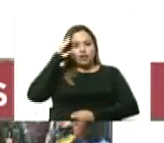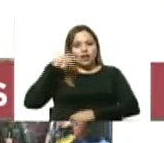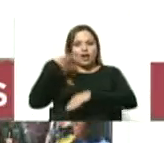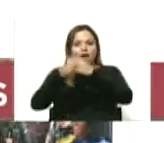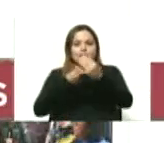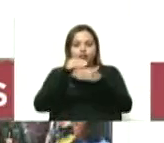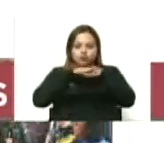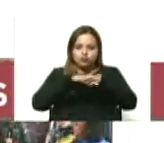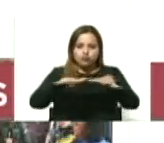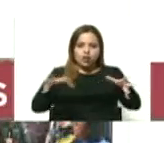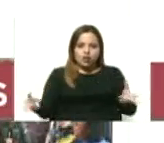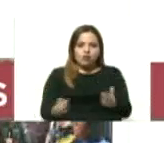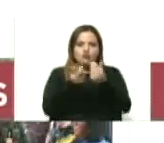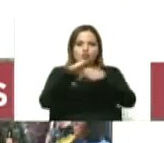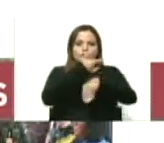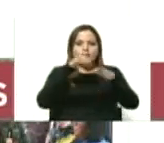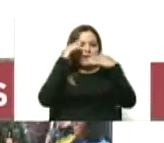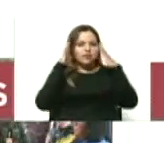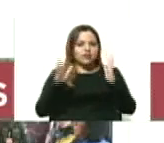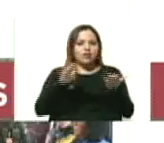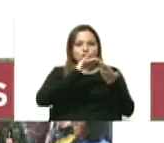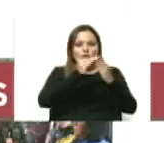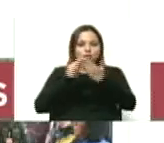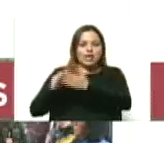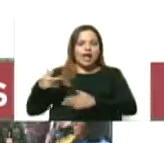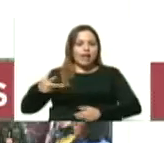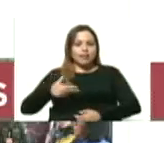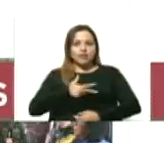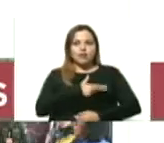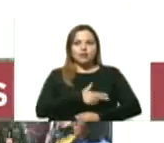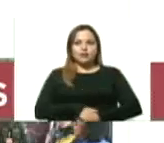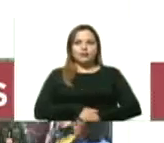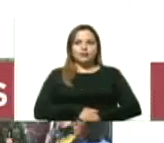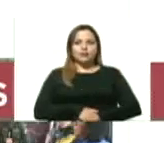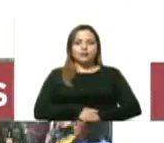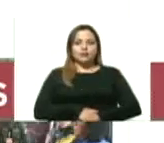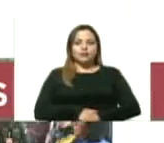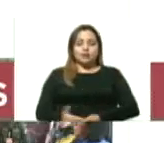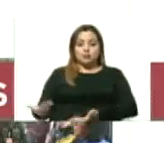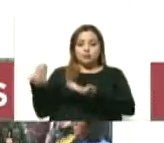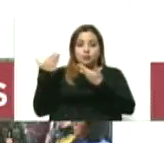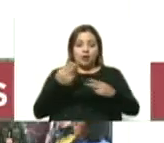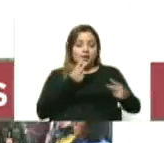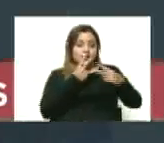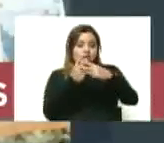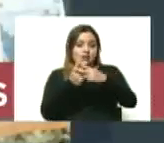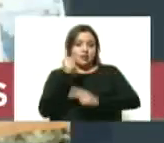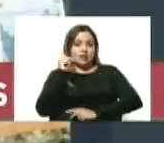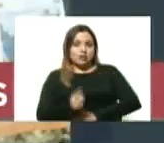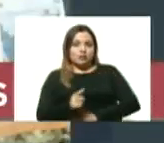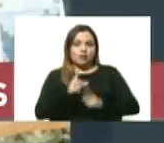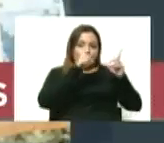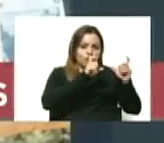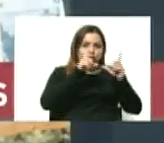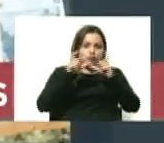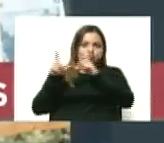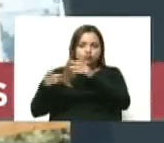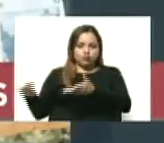junto al gobierno bolivariano atendiendo a la comunidad de Las Tejerías. Y allí vemos no solamente la etiqueta, sino las distintas gráficas